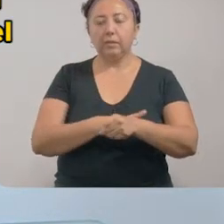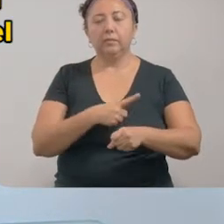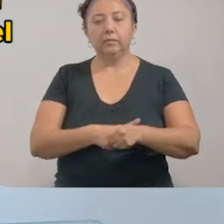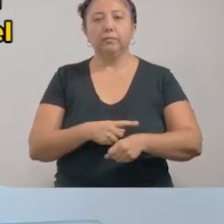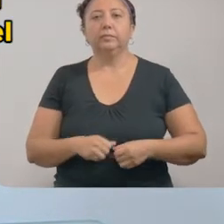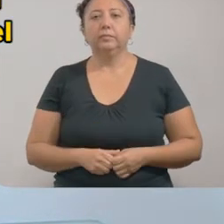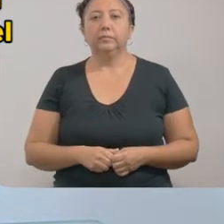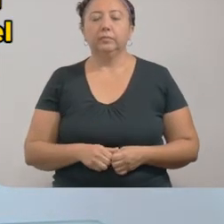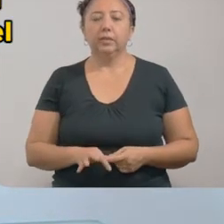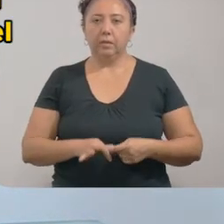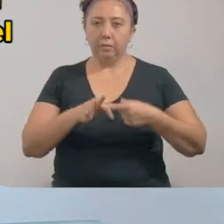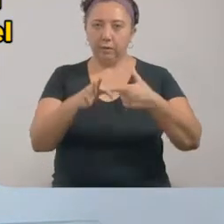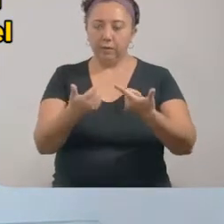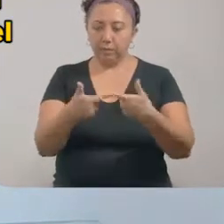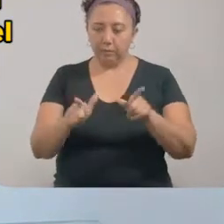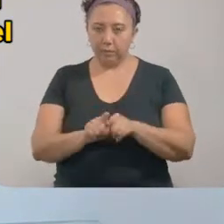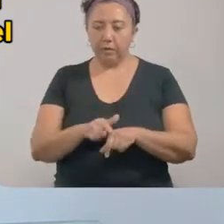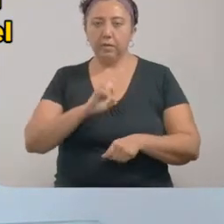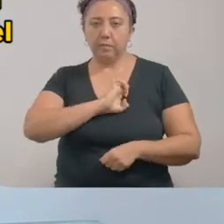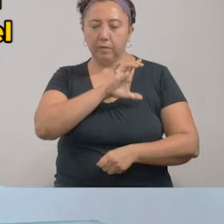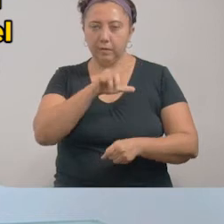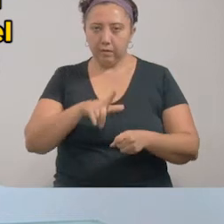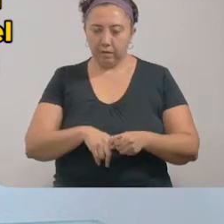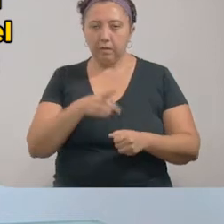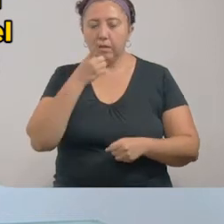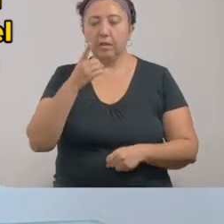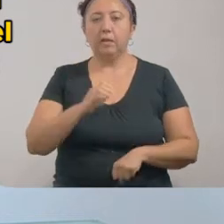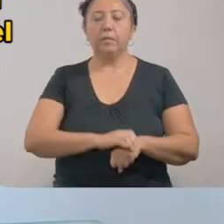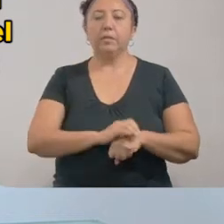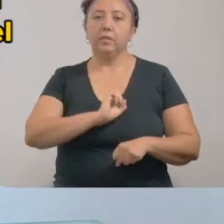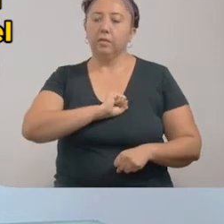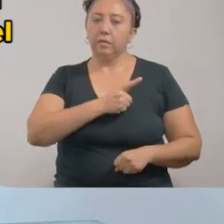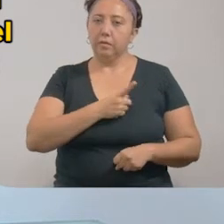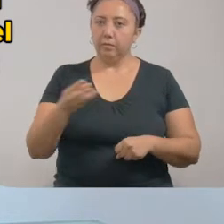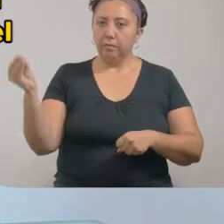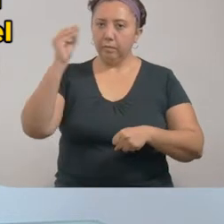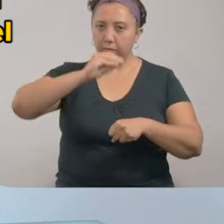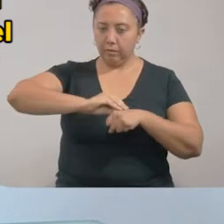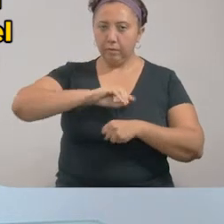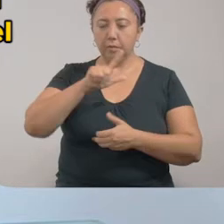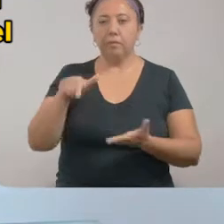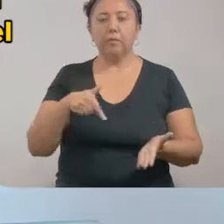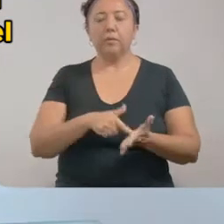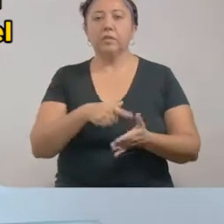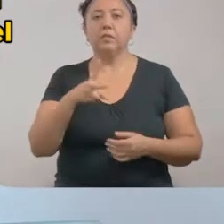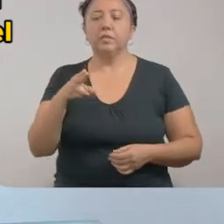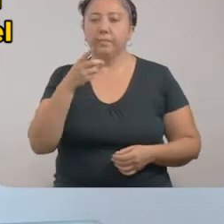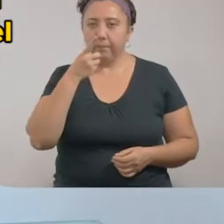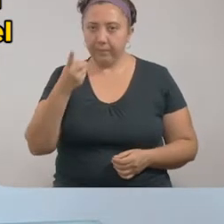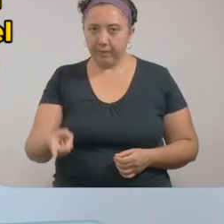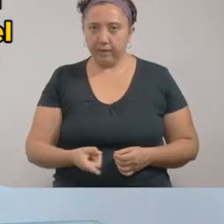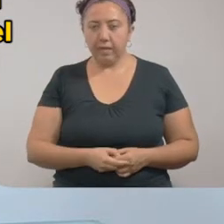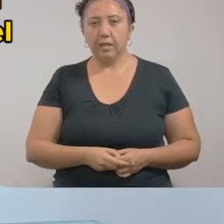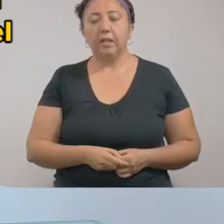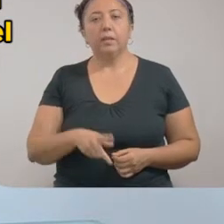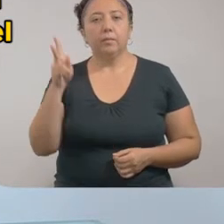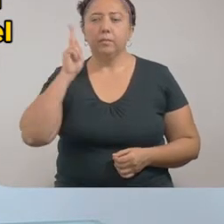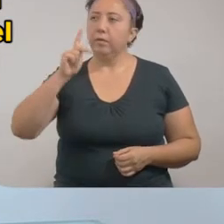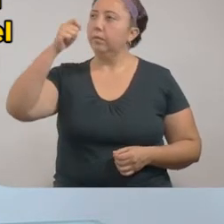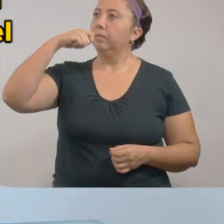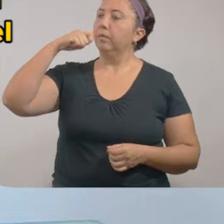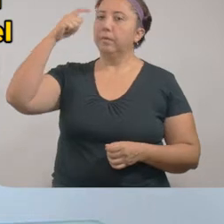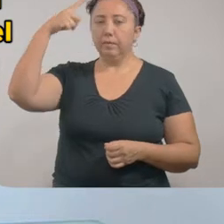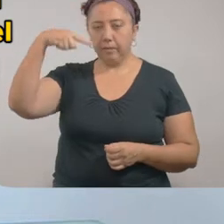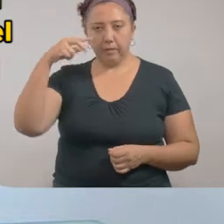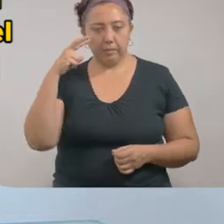a la presencia de las brigadas especiales y amigos de la salud se suma a la instalación de módulos itinerantes para la toma de muestras